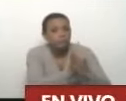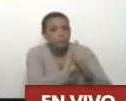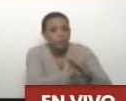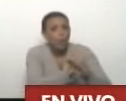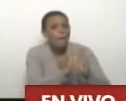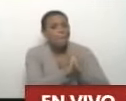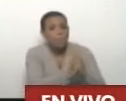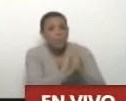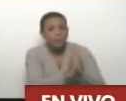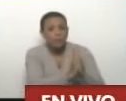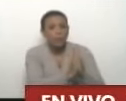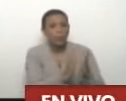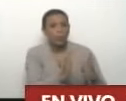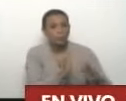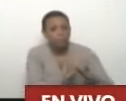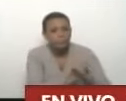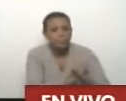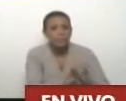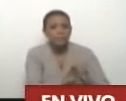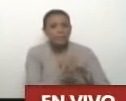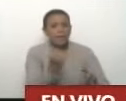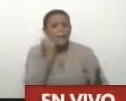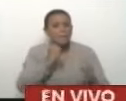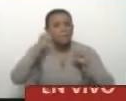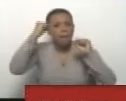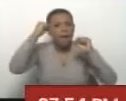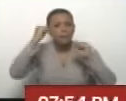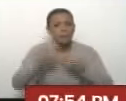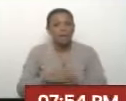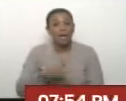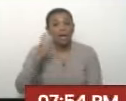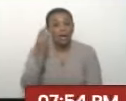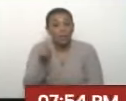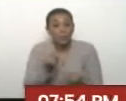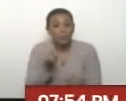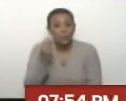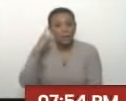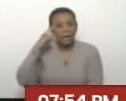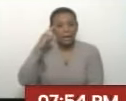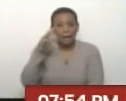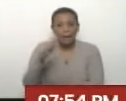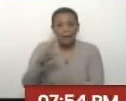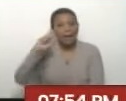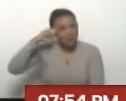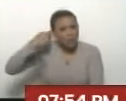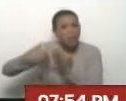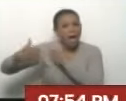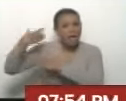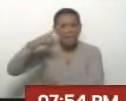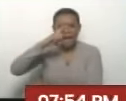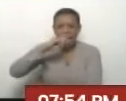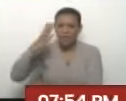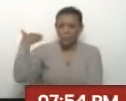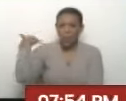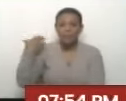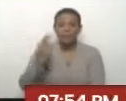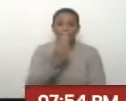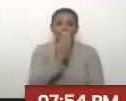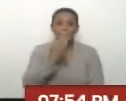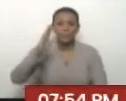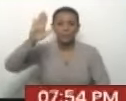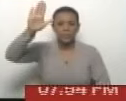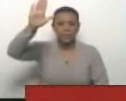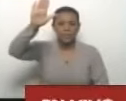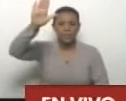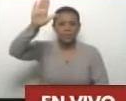masacre, este genocidio. Hacer recordar a las masacres de Hitler contra el pueblo